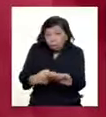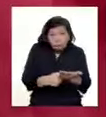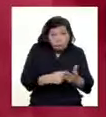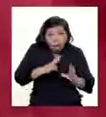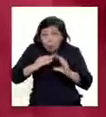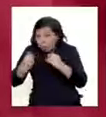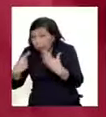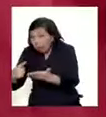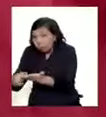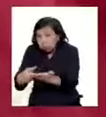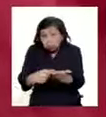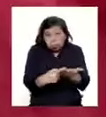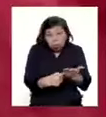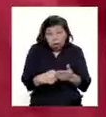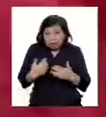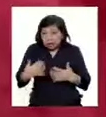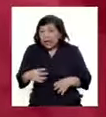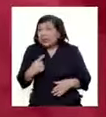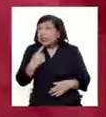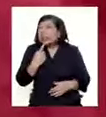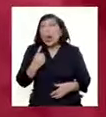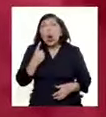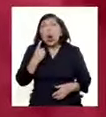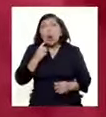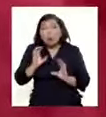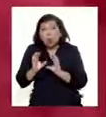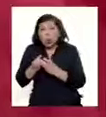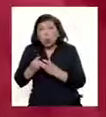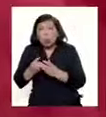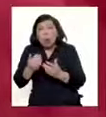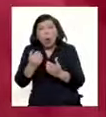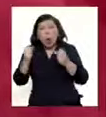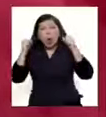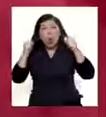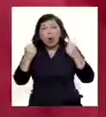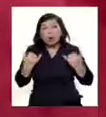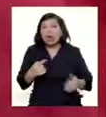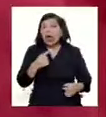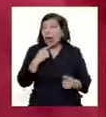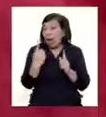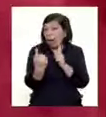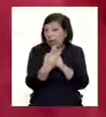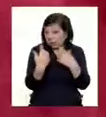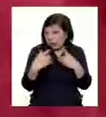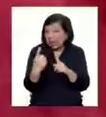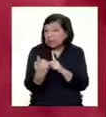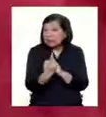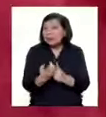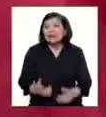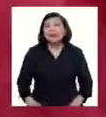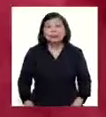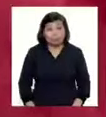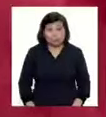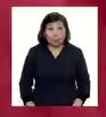compromiso de parte de los transportistas. ¿Ellos qué les dijeron respecto al paro que iban a realizar? Bueno, el